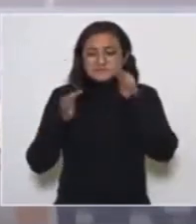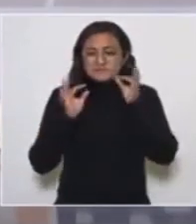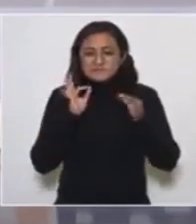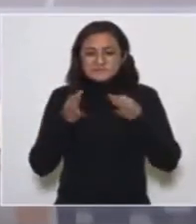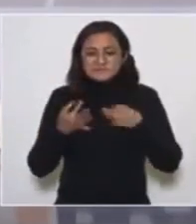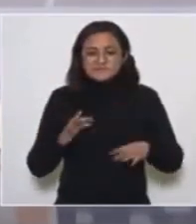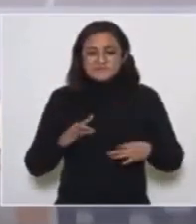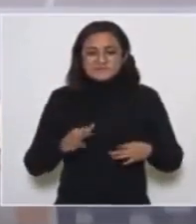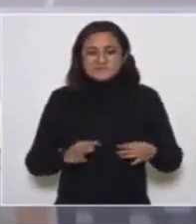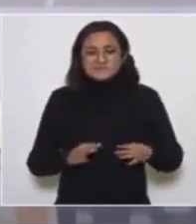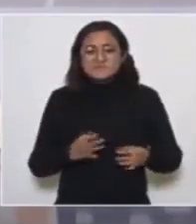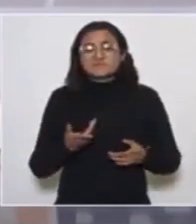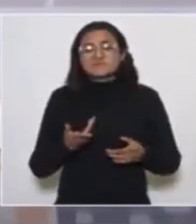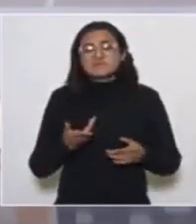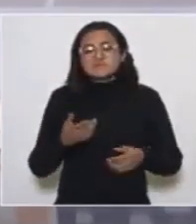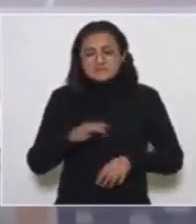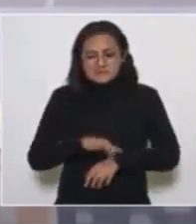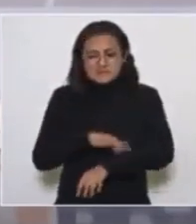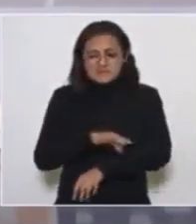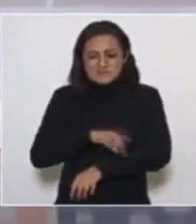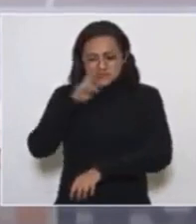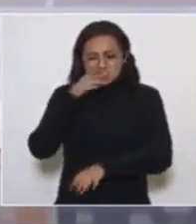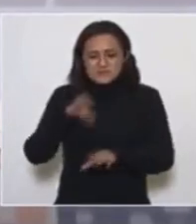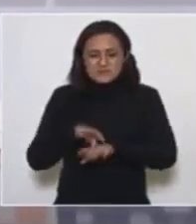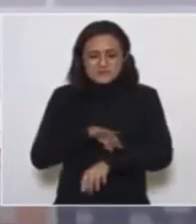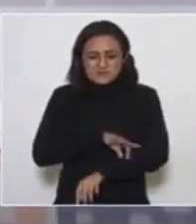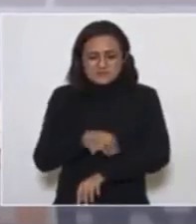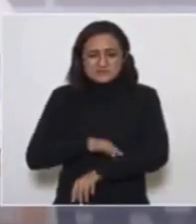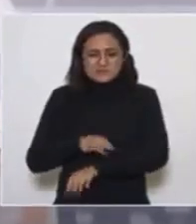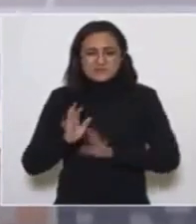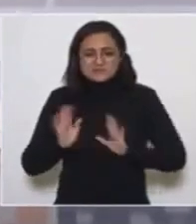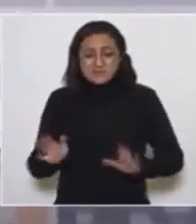las lesiones cutáneas